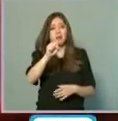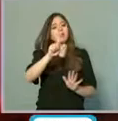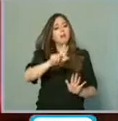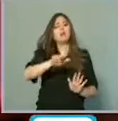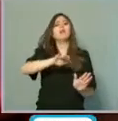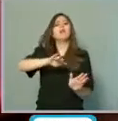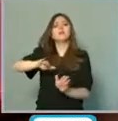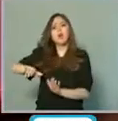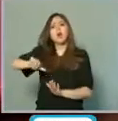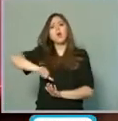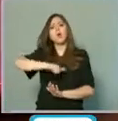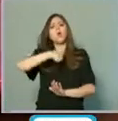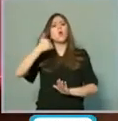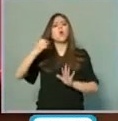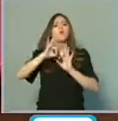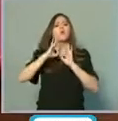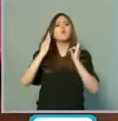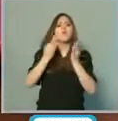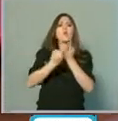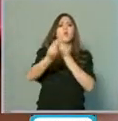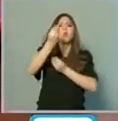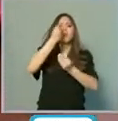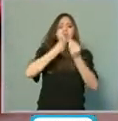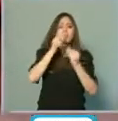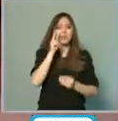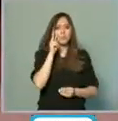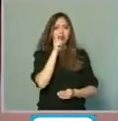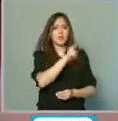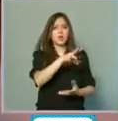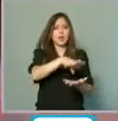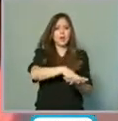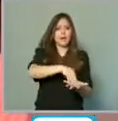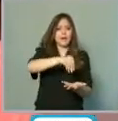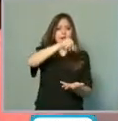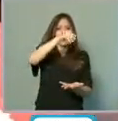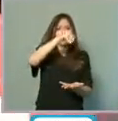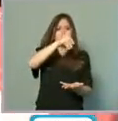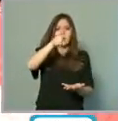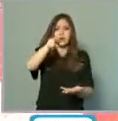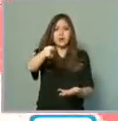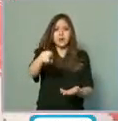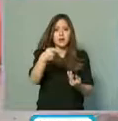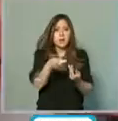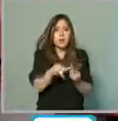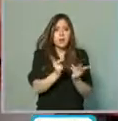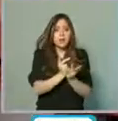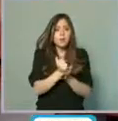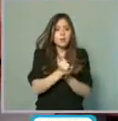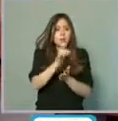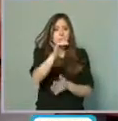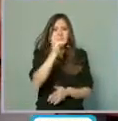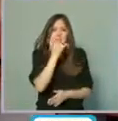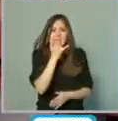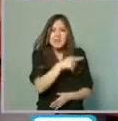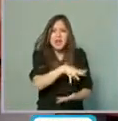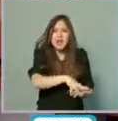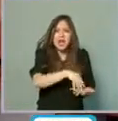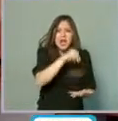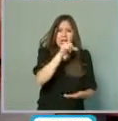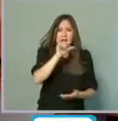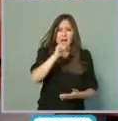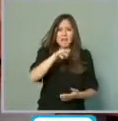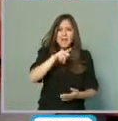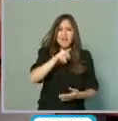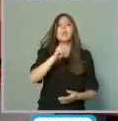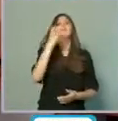otro tipo de versiones, como por ejemplo harina que podemos ver en el plato azul. ¿Eso es harina de amaranto? Es harina de amaranto. ¿Y qué importancia tiene?